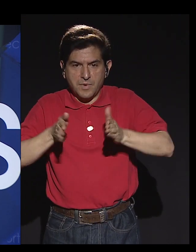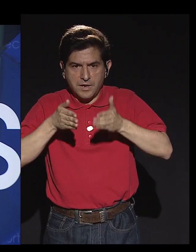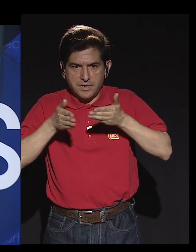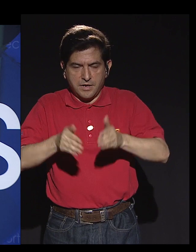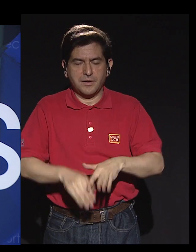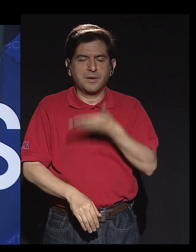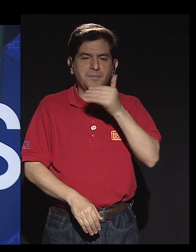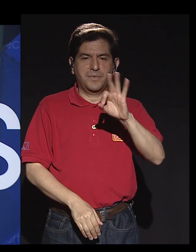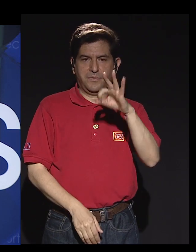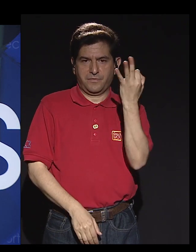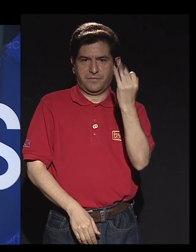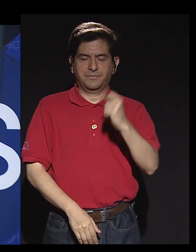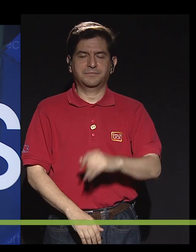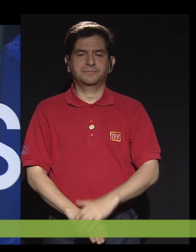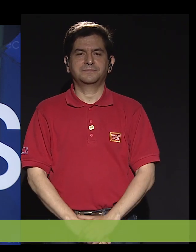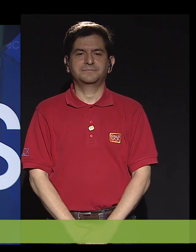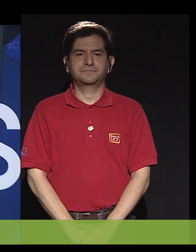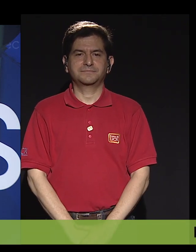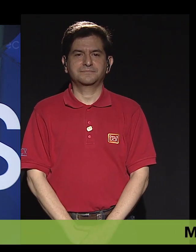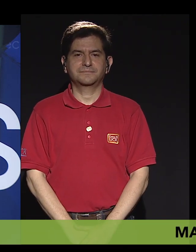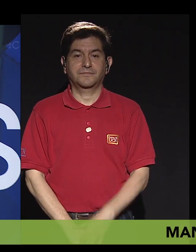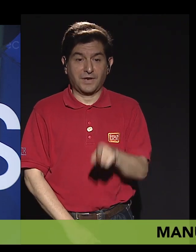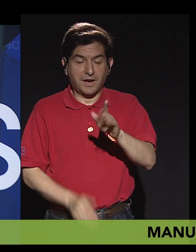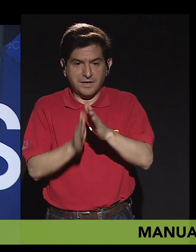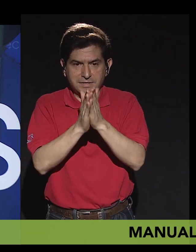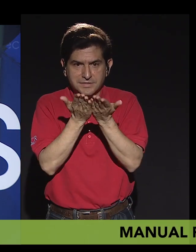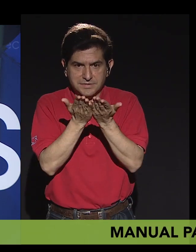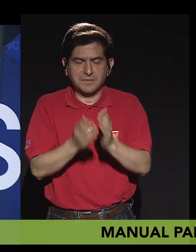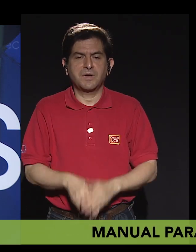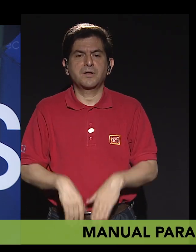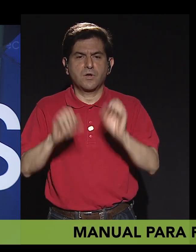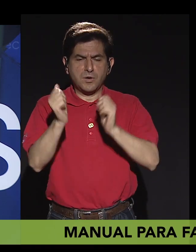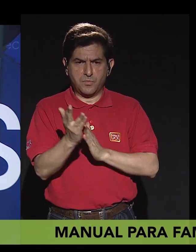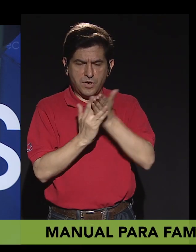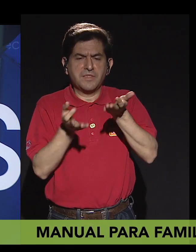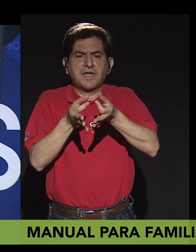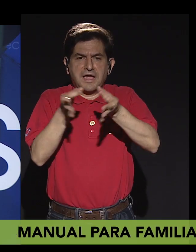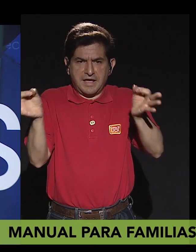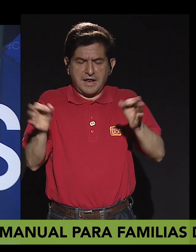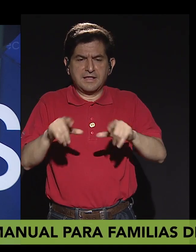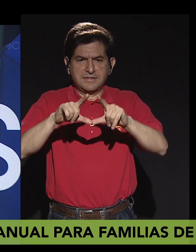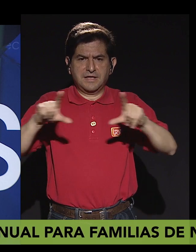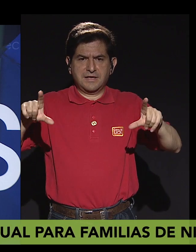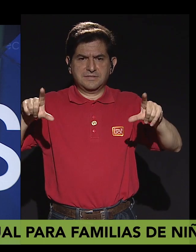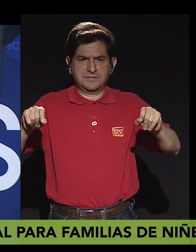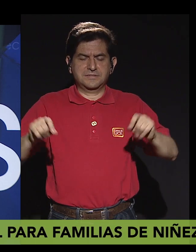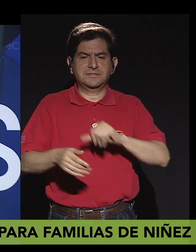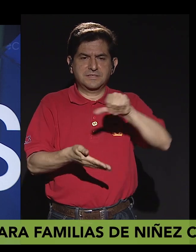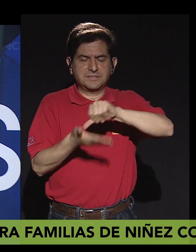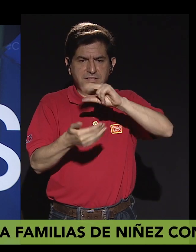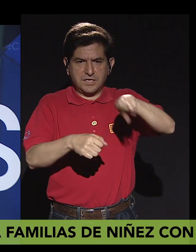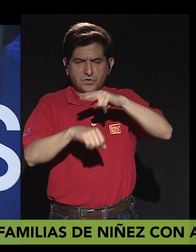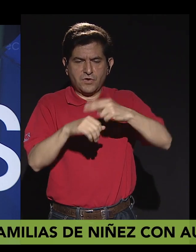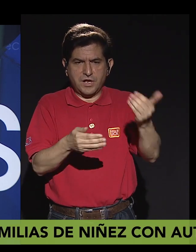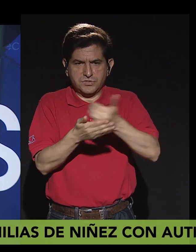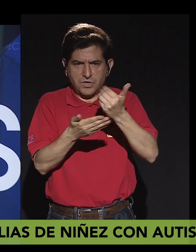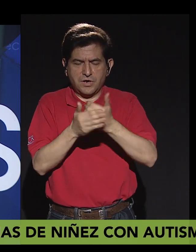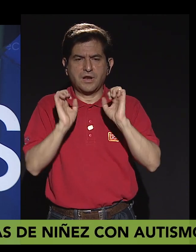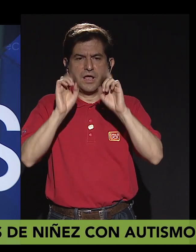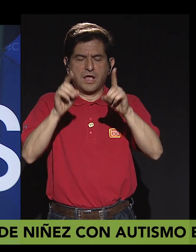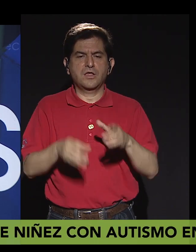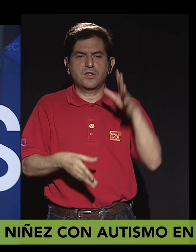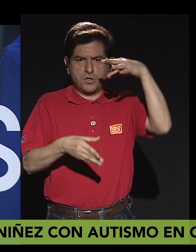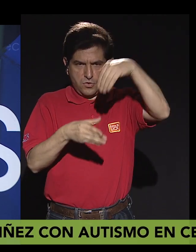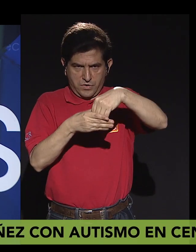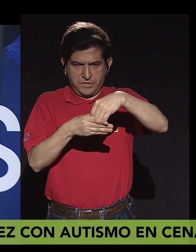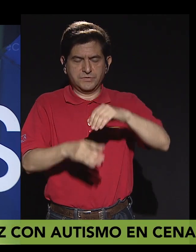hijo o hija de la mejor manera posible. Este manual se encuentra a su alcance de manera gratuita en la página web del Centro Nacional de Recursos para la